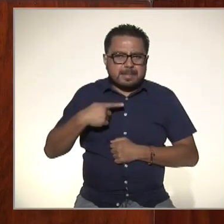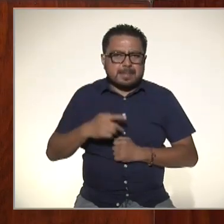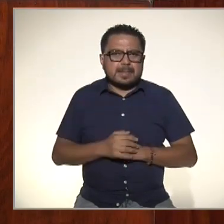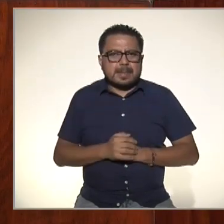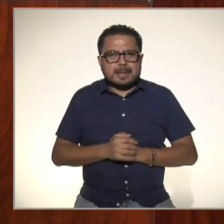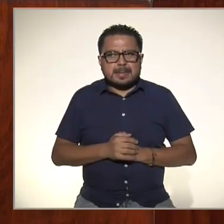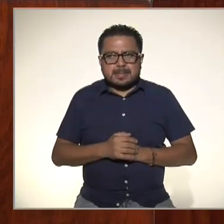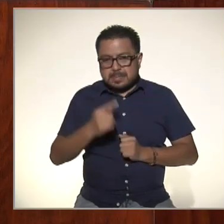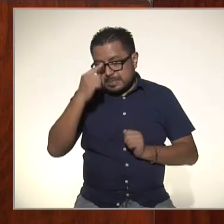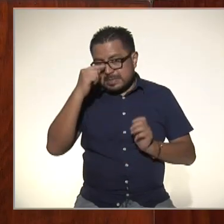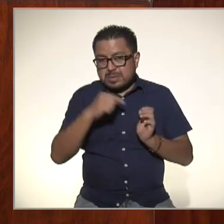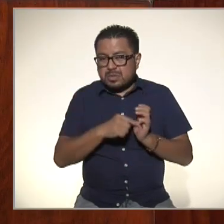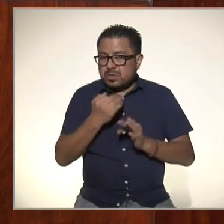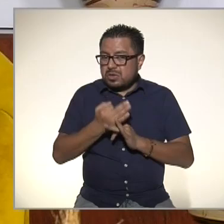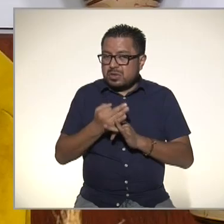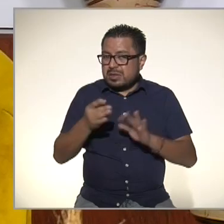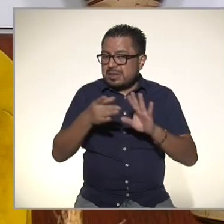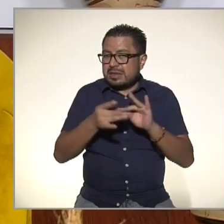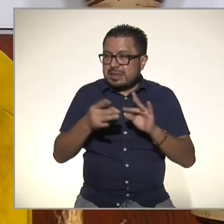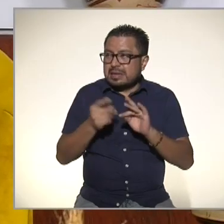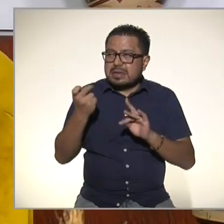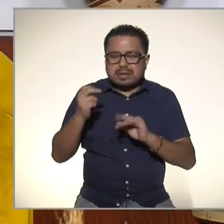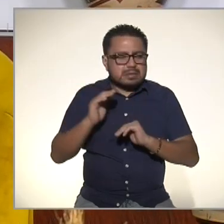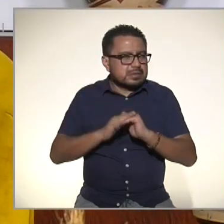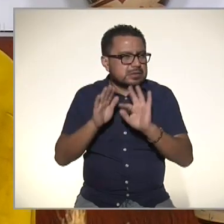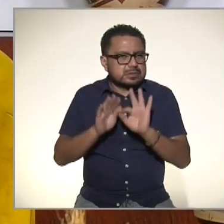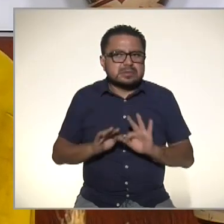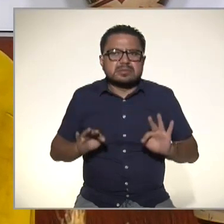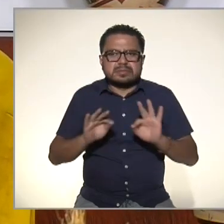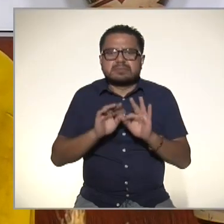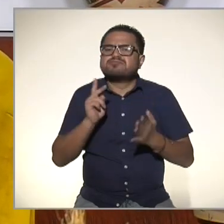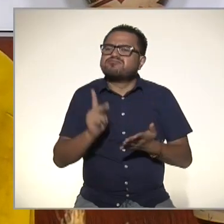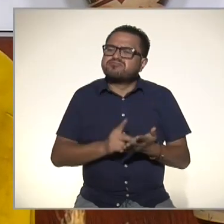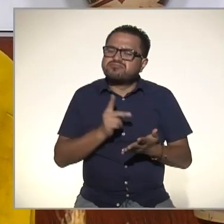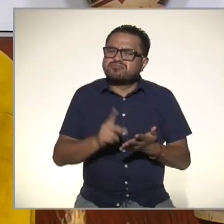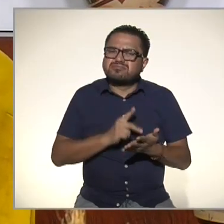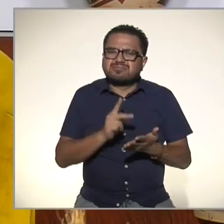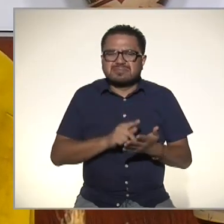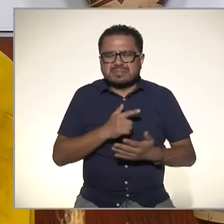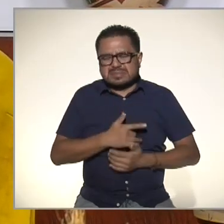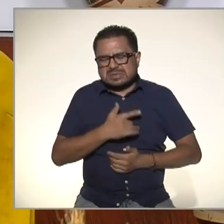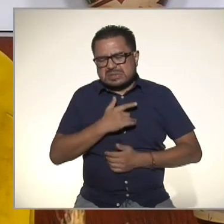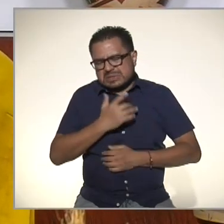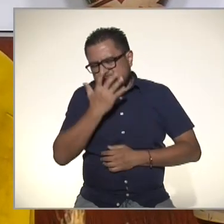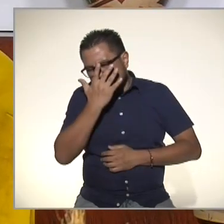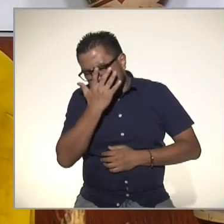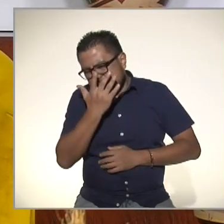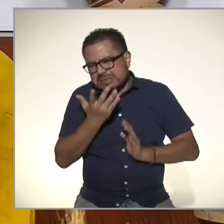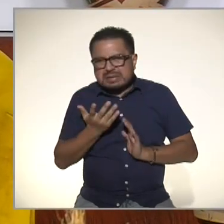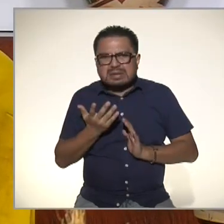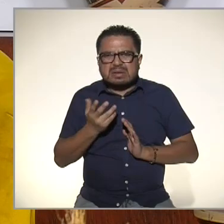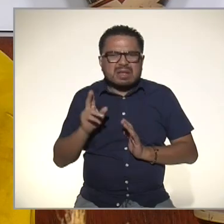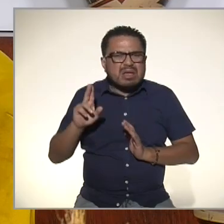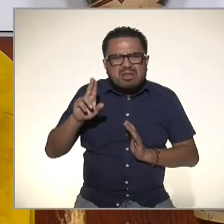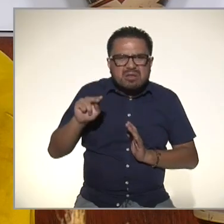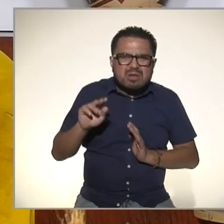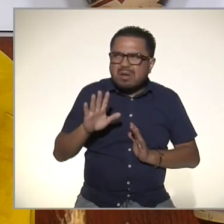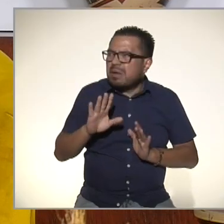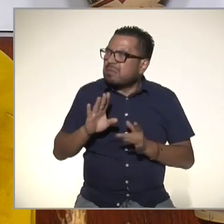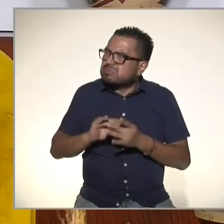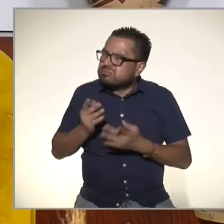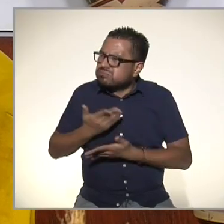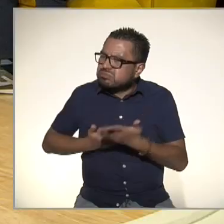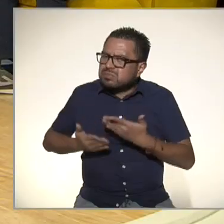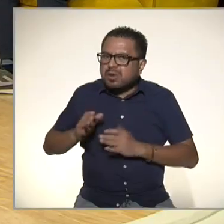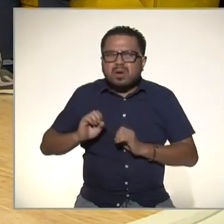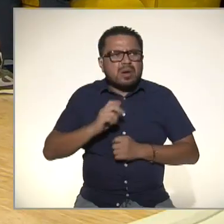instancia. Yo creo que lo que acaba de decir es súper clave, porque muchas veces, por pena, volvemos al machismo, no comentamos o